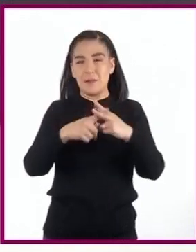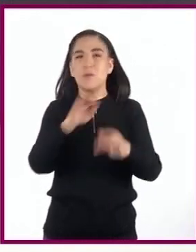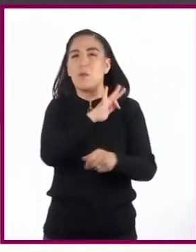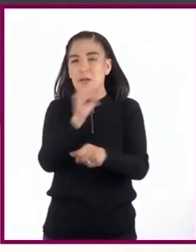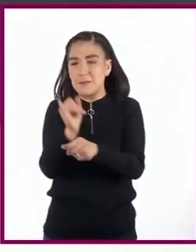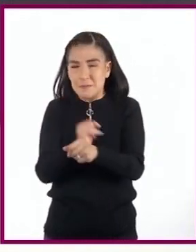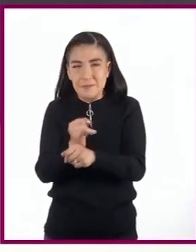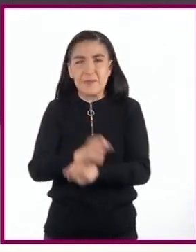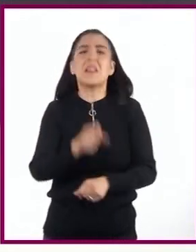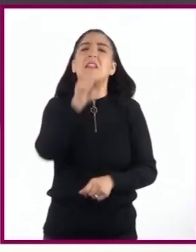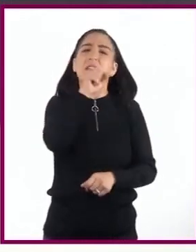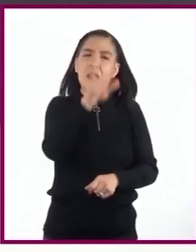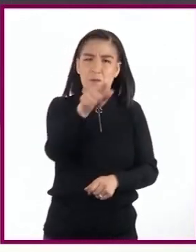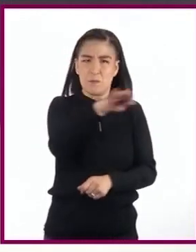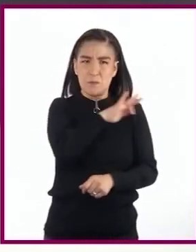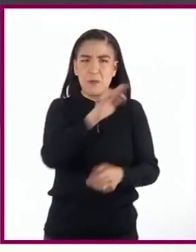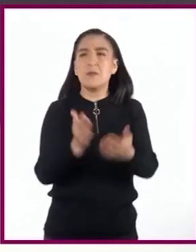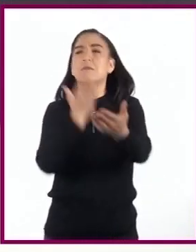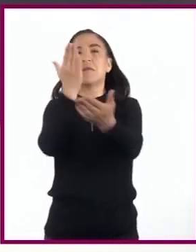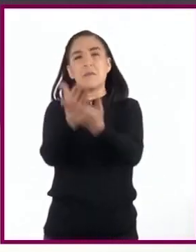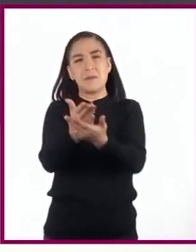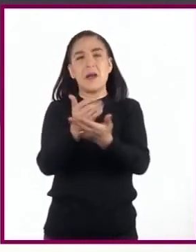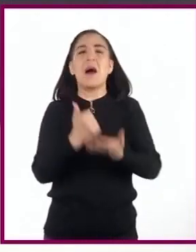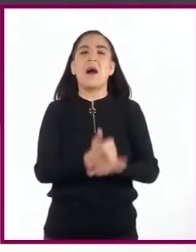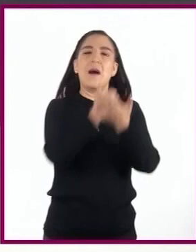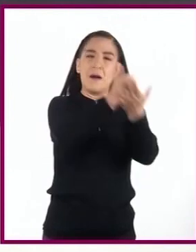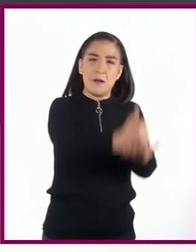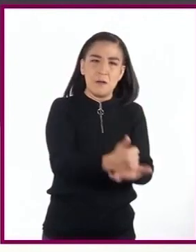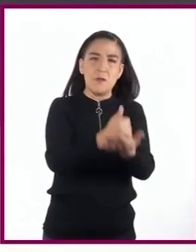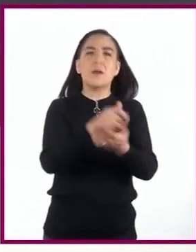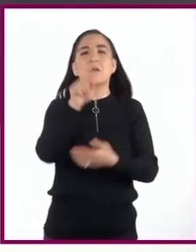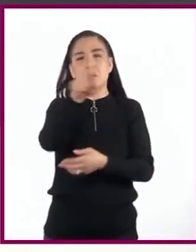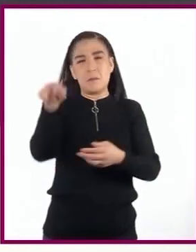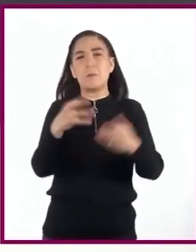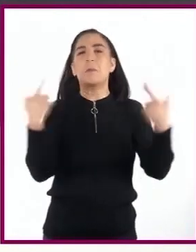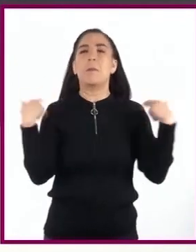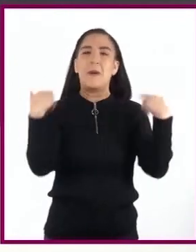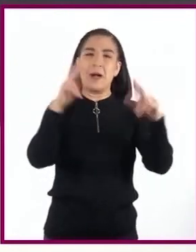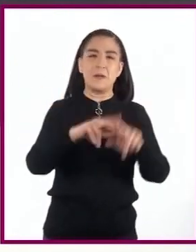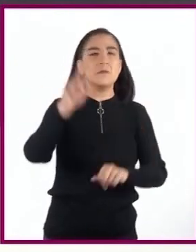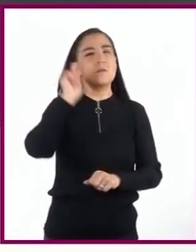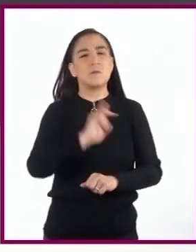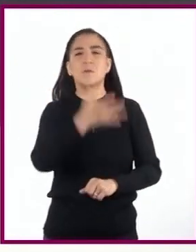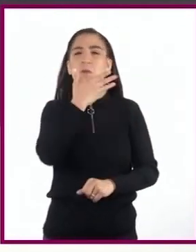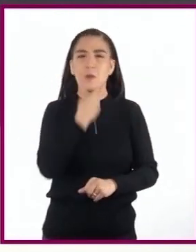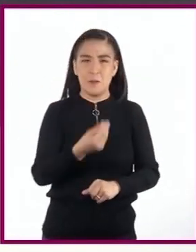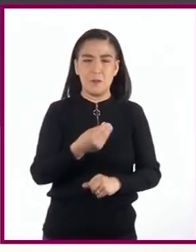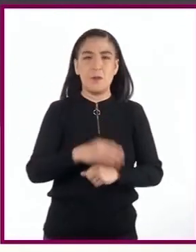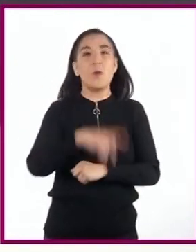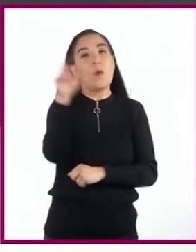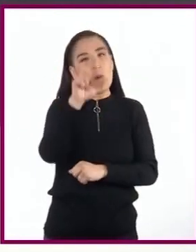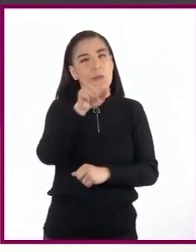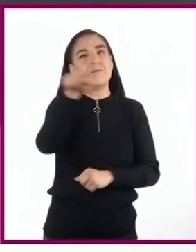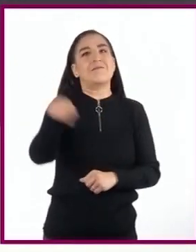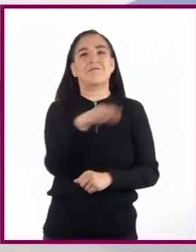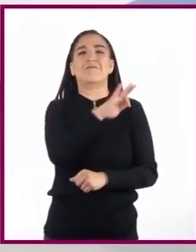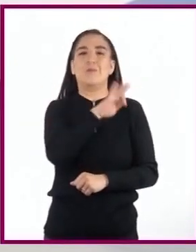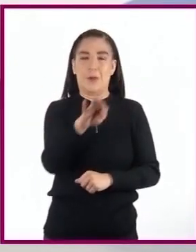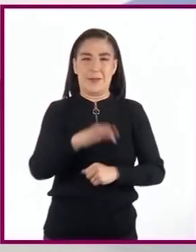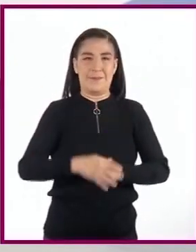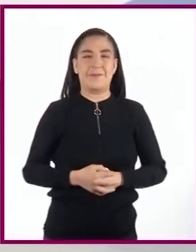pueden pedir ayuda y retroalimentación a distancia de sus maestras y maestros cuando sea